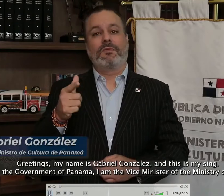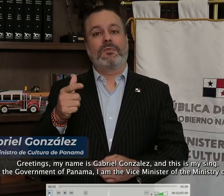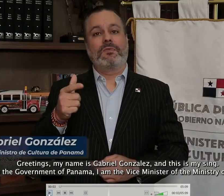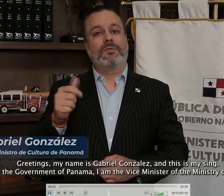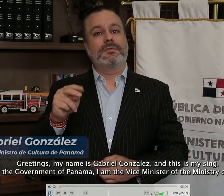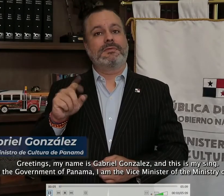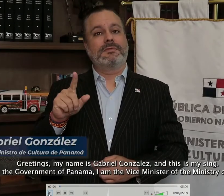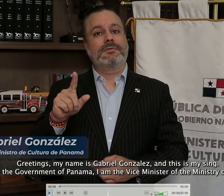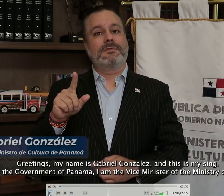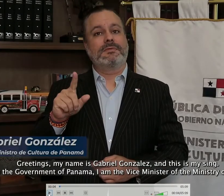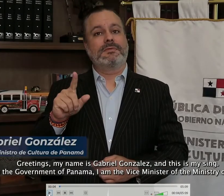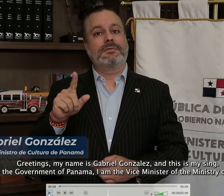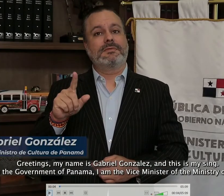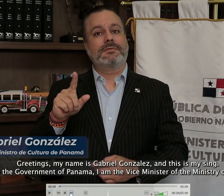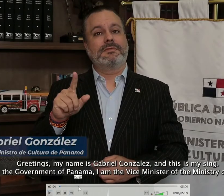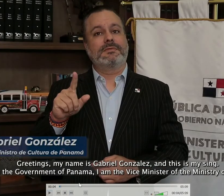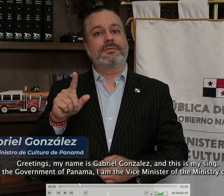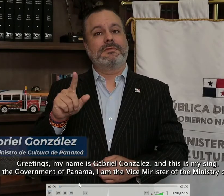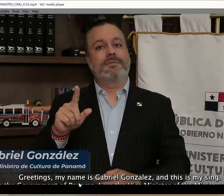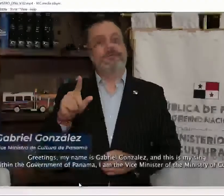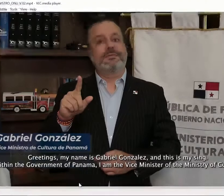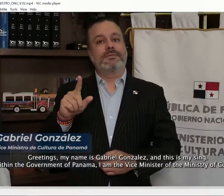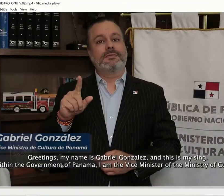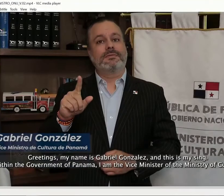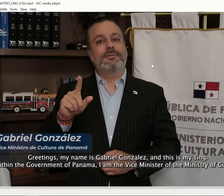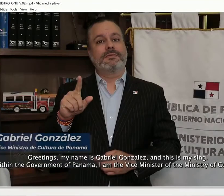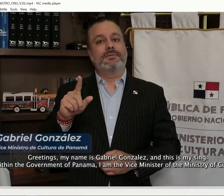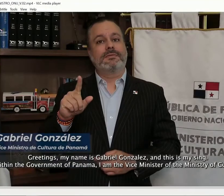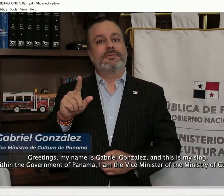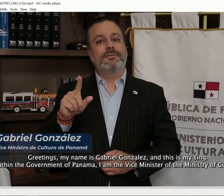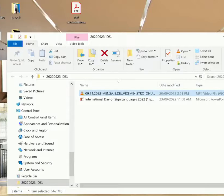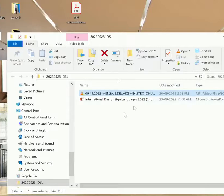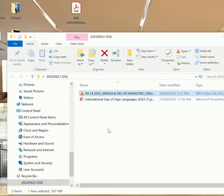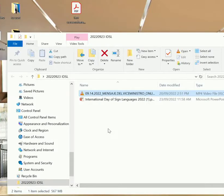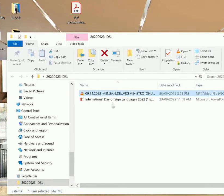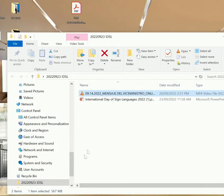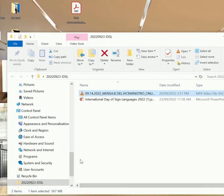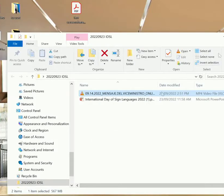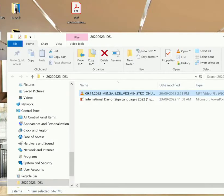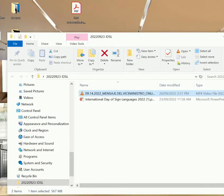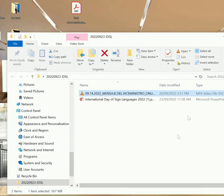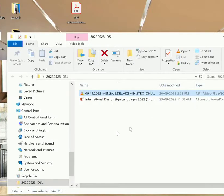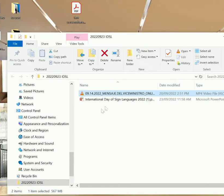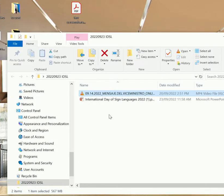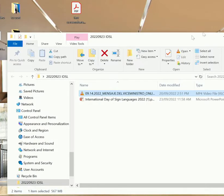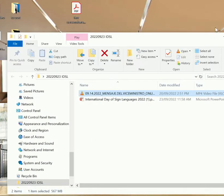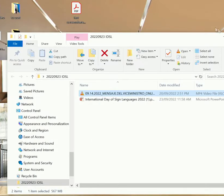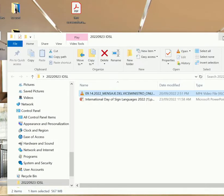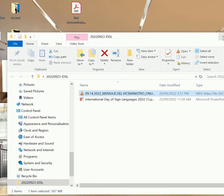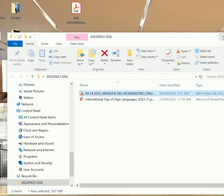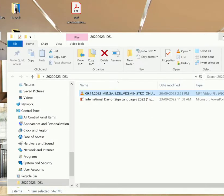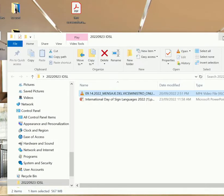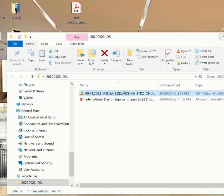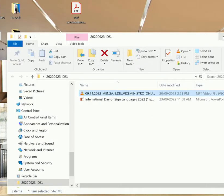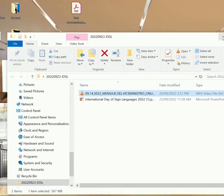Gabriel González, comunidades afrodescendientes y grupos originarios. Y la idea es poder